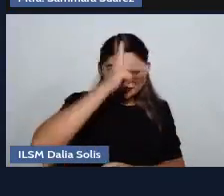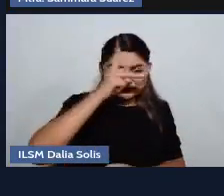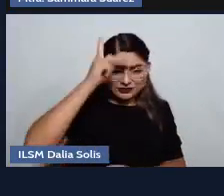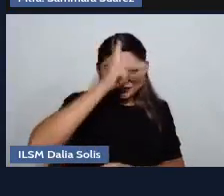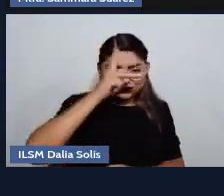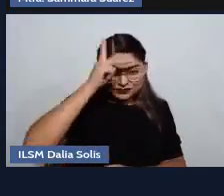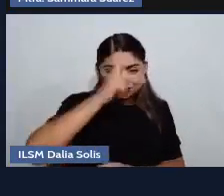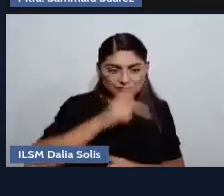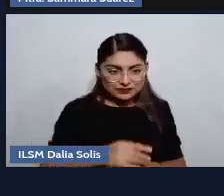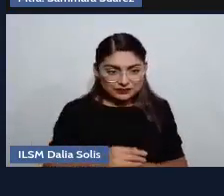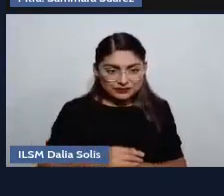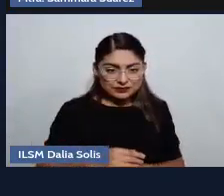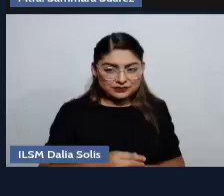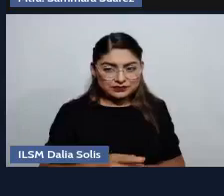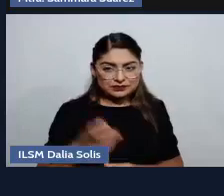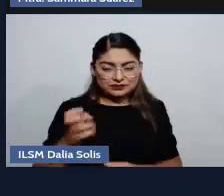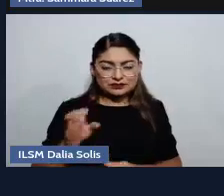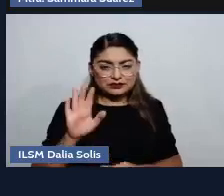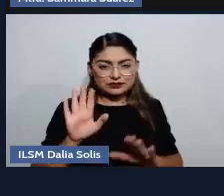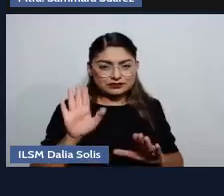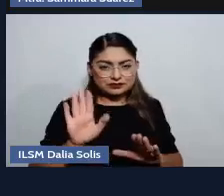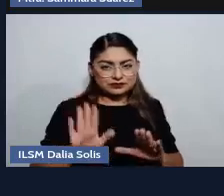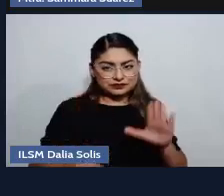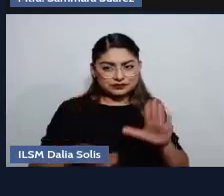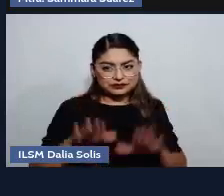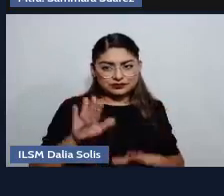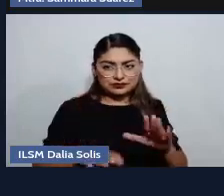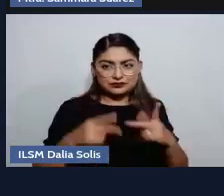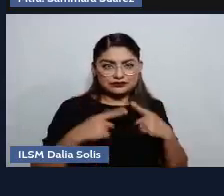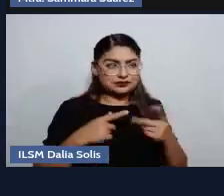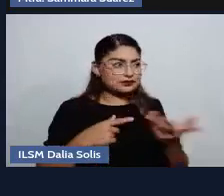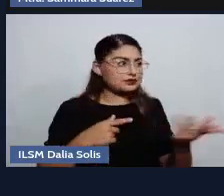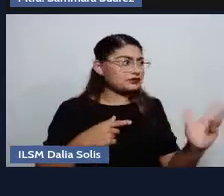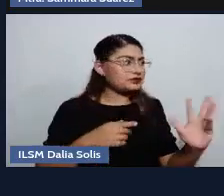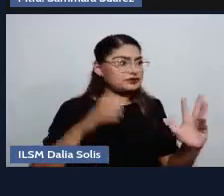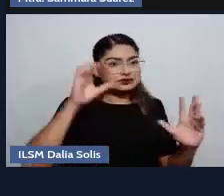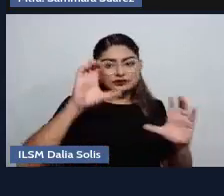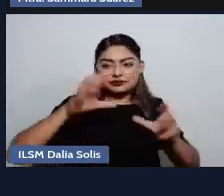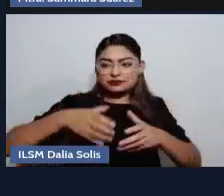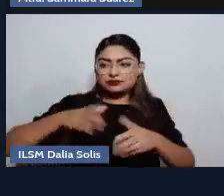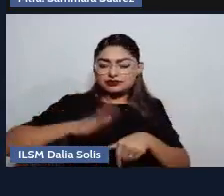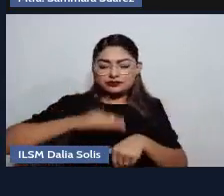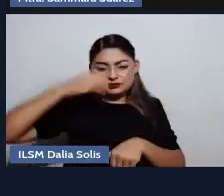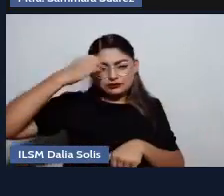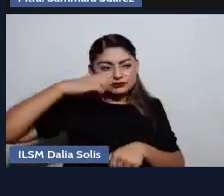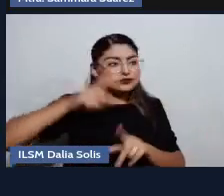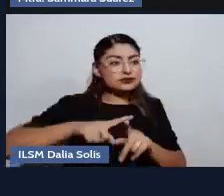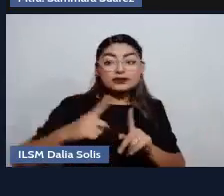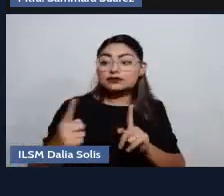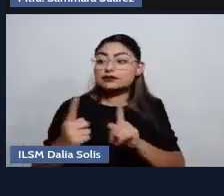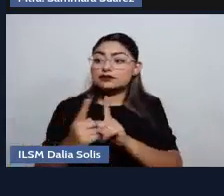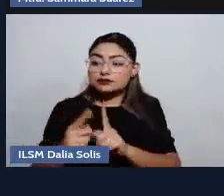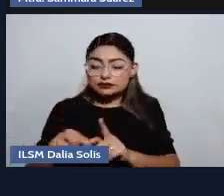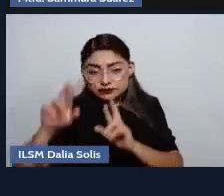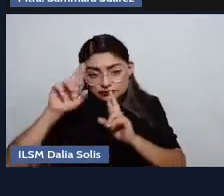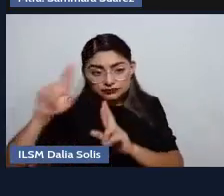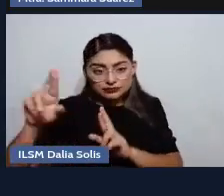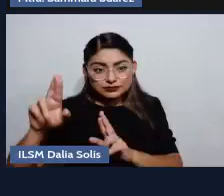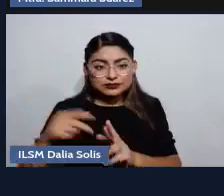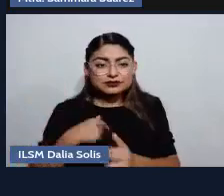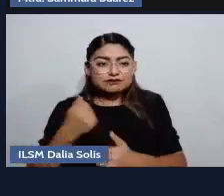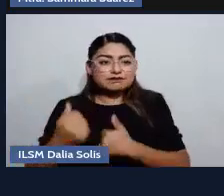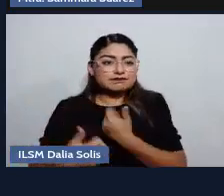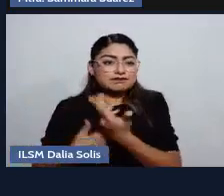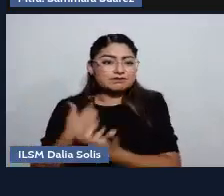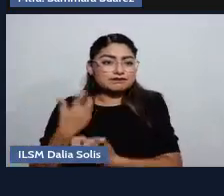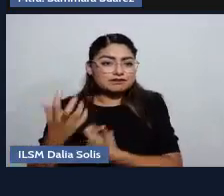alguna situación al más experimentado de tu comunidad, estabas sacando en ese momento lo que te angustiaba y te estaban dando una respuesta.